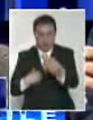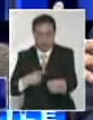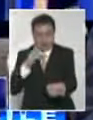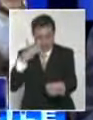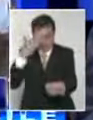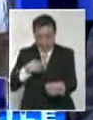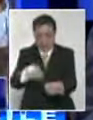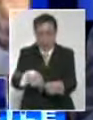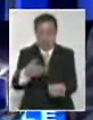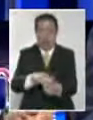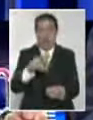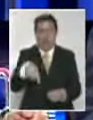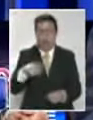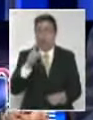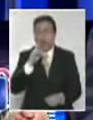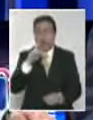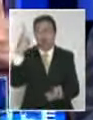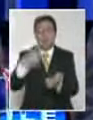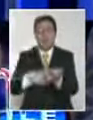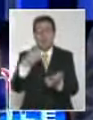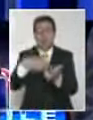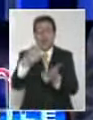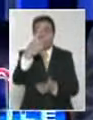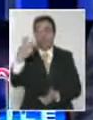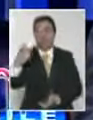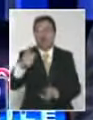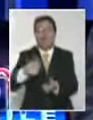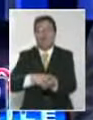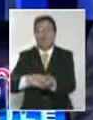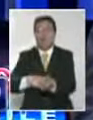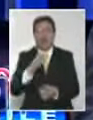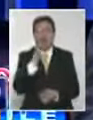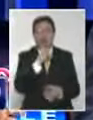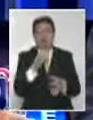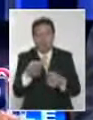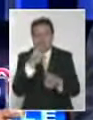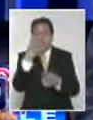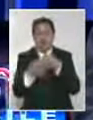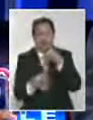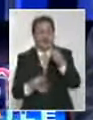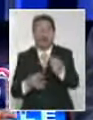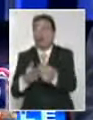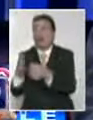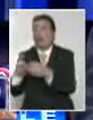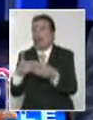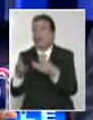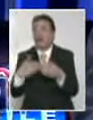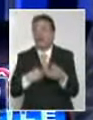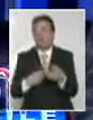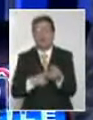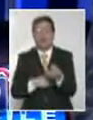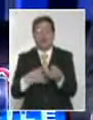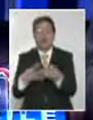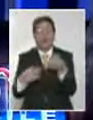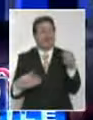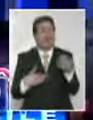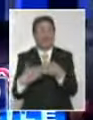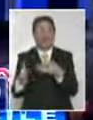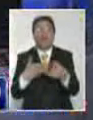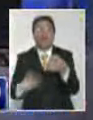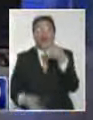menos 1.000 o 1.200 familias que todavía no tienen dónde ir a dejar una flor. Y yo te digo, es una tragedia nacional. Gustavo,